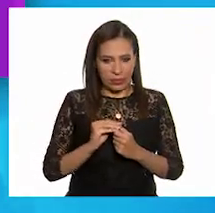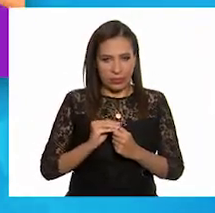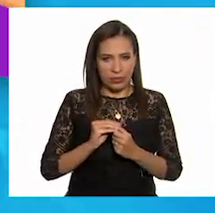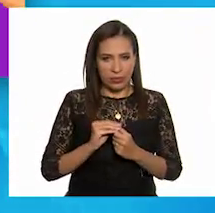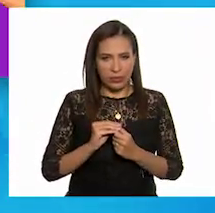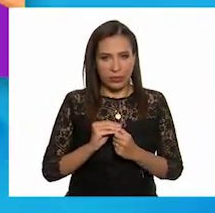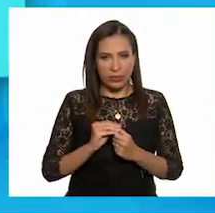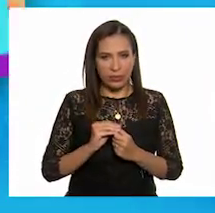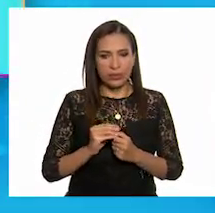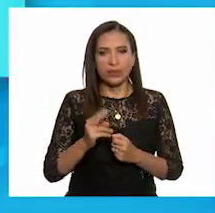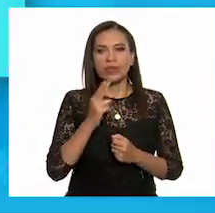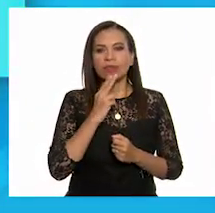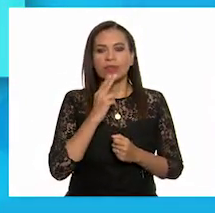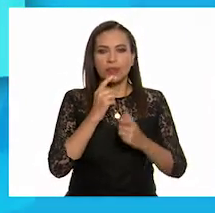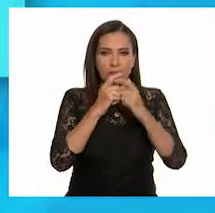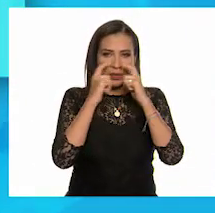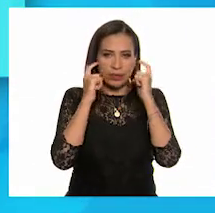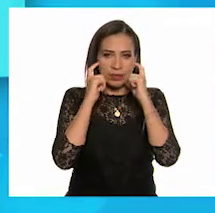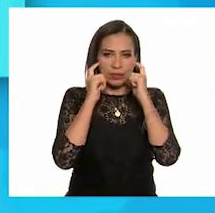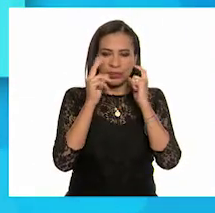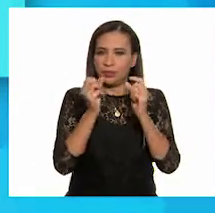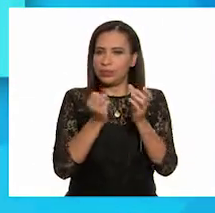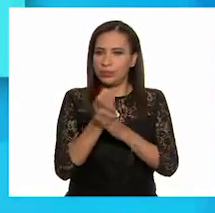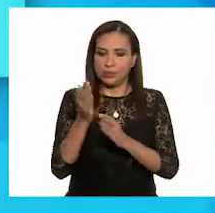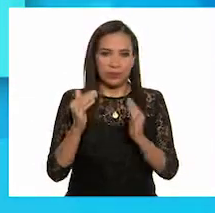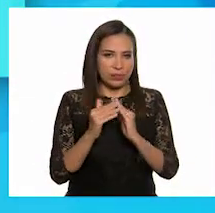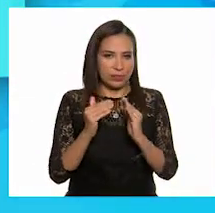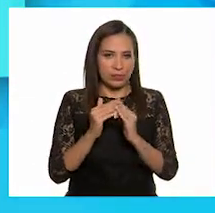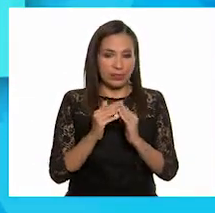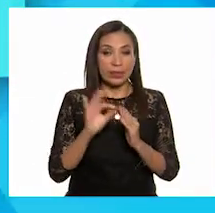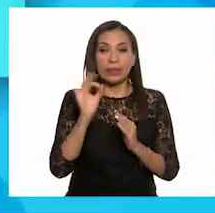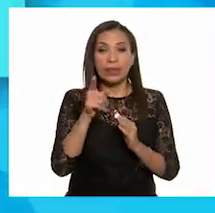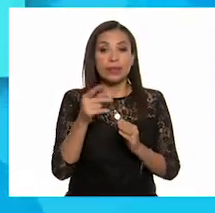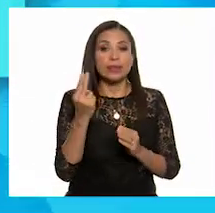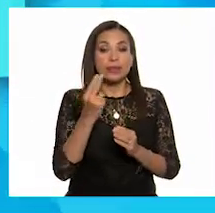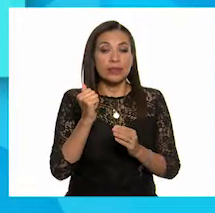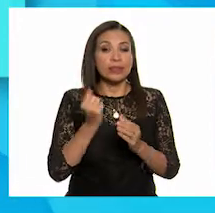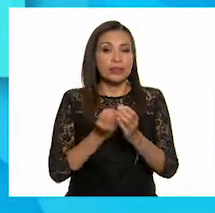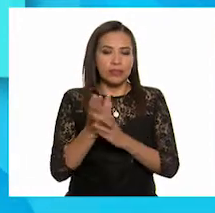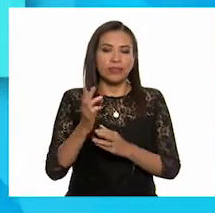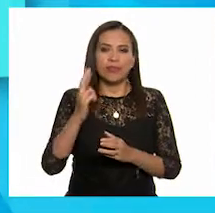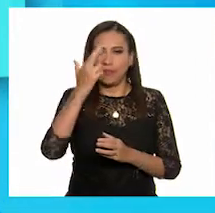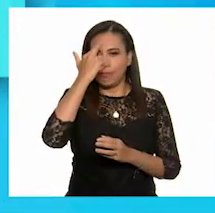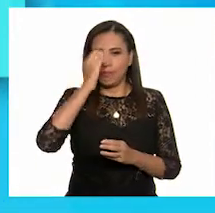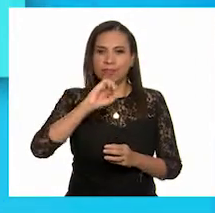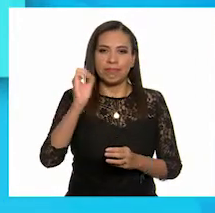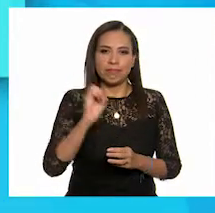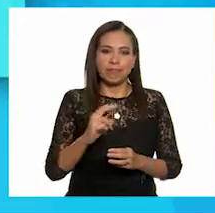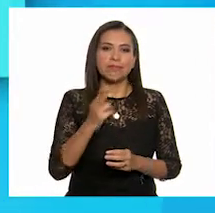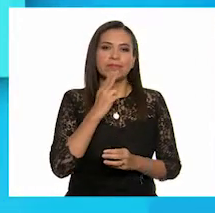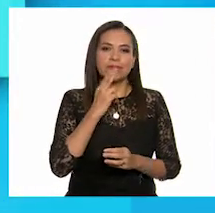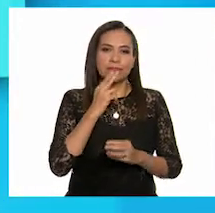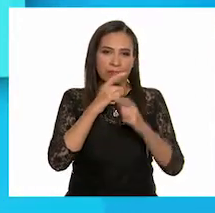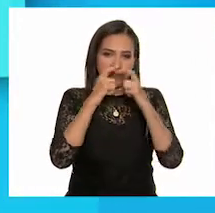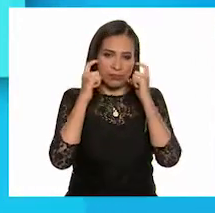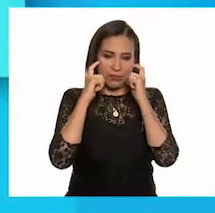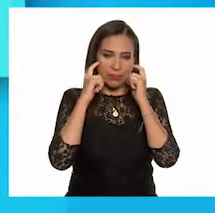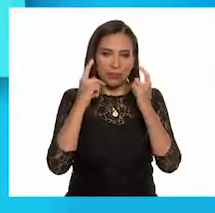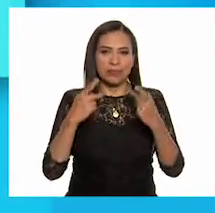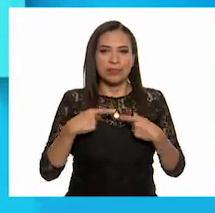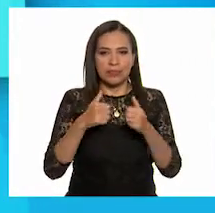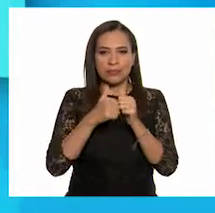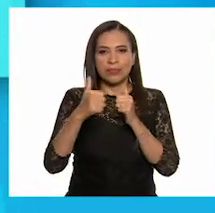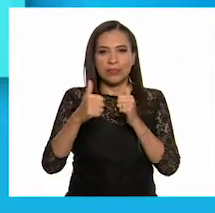contagiarnos. Utiliza cubrebocas. No salgas de casa. Si tienes que hacerlo, recuerda que es obligatorio utilizarlo. Mantén